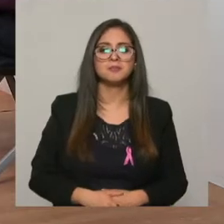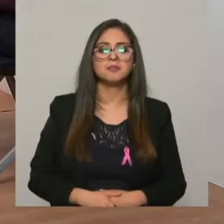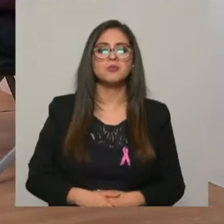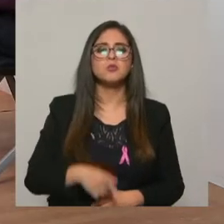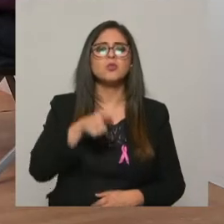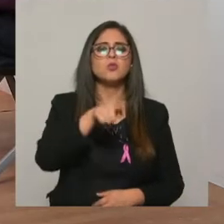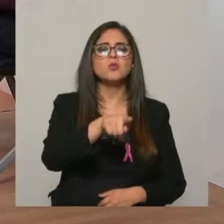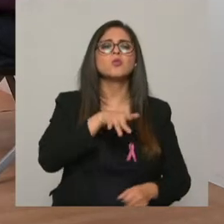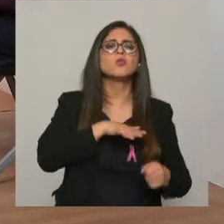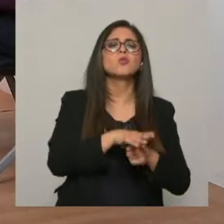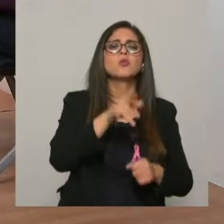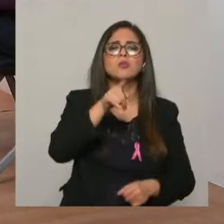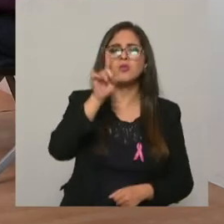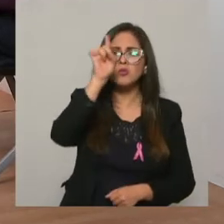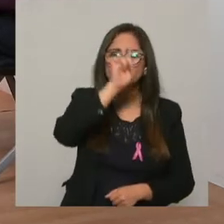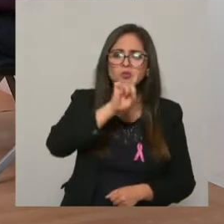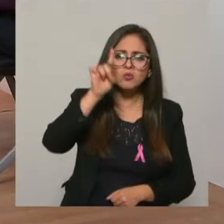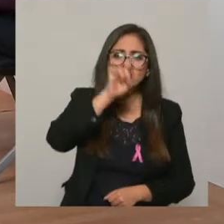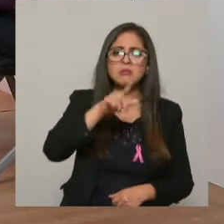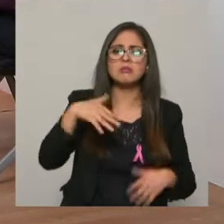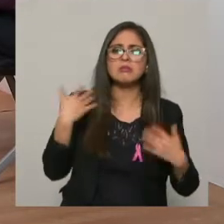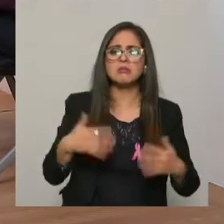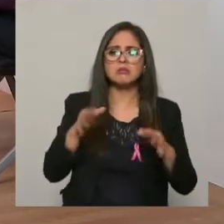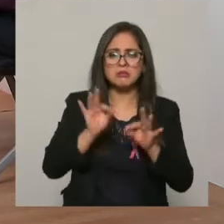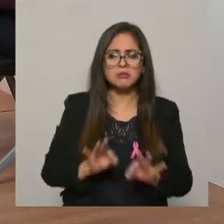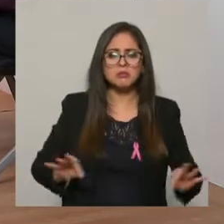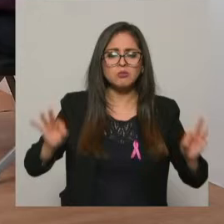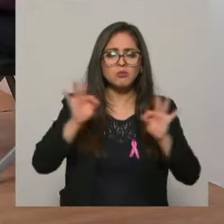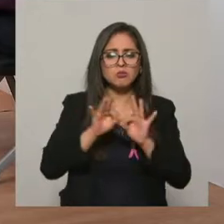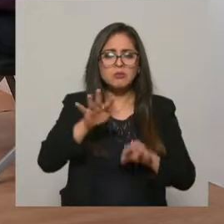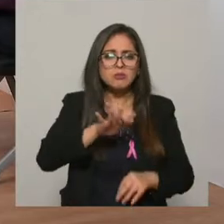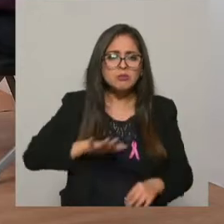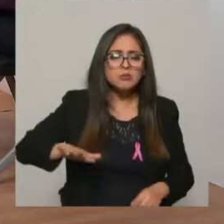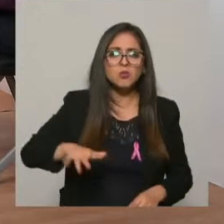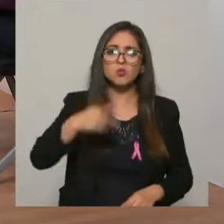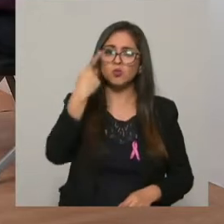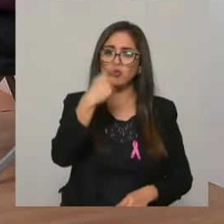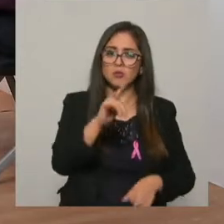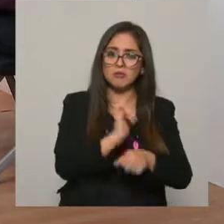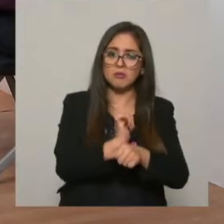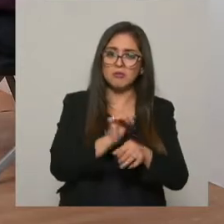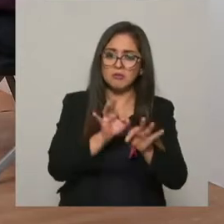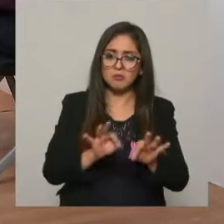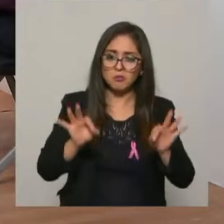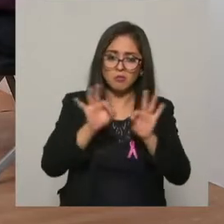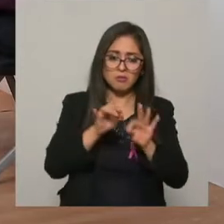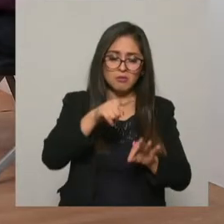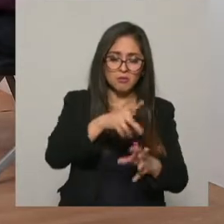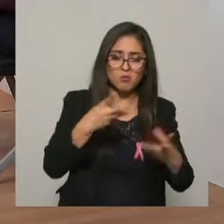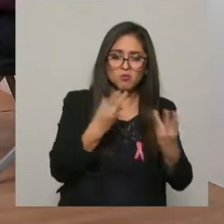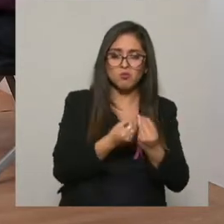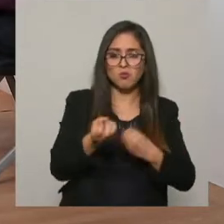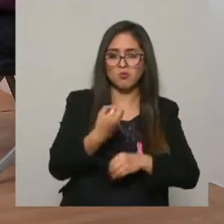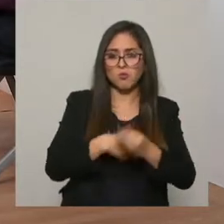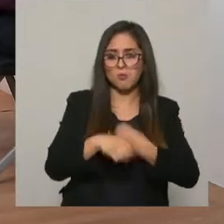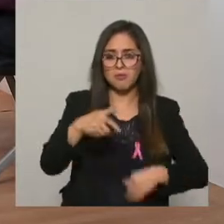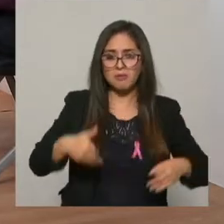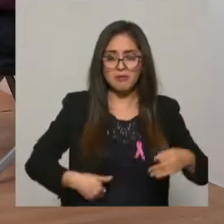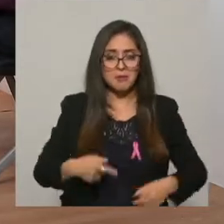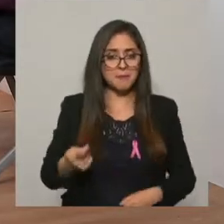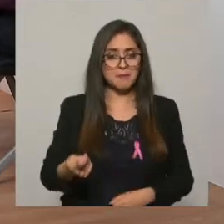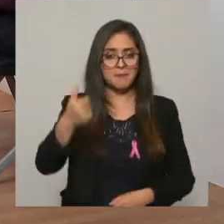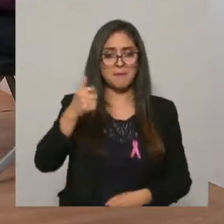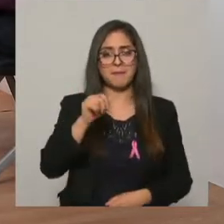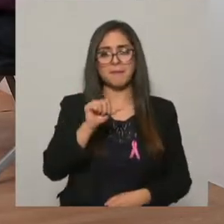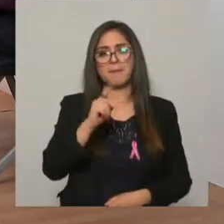opinas de esto? O sea, finalmente hay una riqueza impresionante, eres un personaje muy importante en esta obra, eres la protagonista de esta